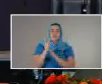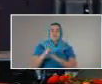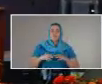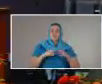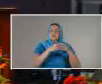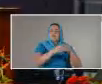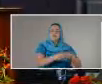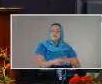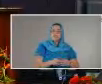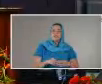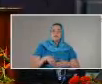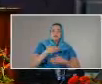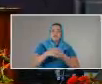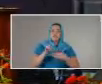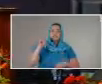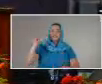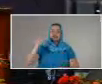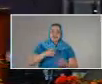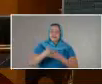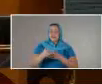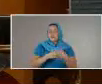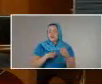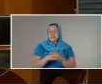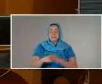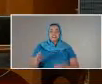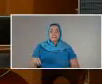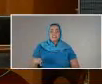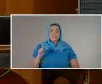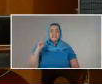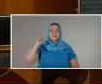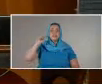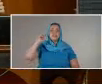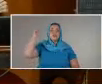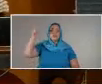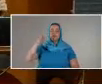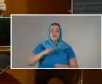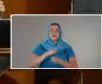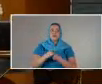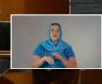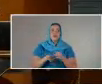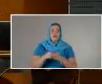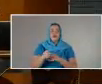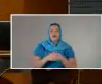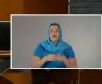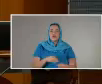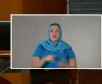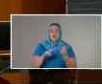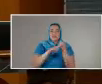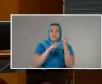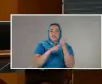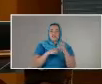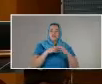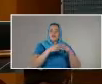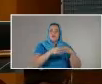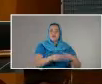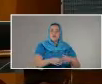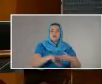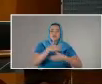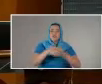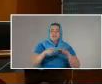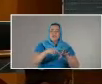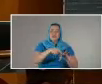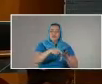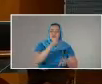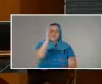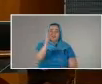necesidad de tu pueblo, cualquier situación que se esté atravesando, Señor, y la ponemos ante los pies de la cruz.